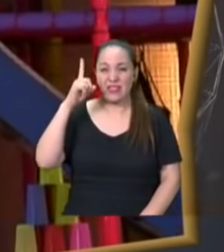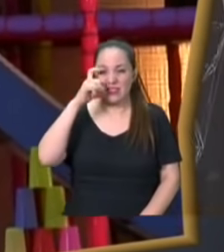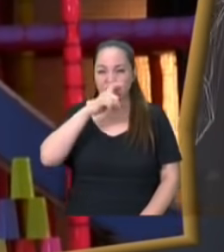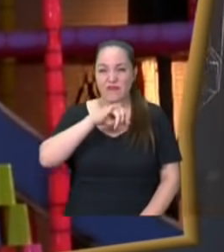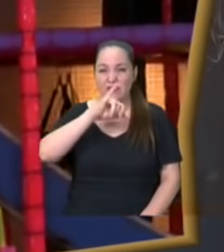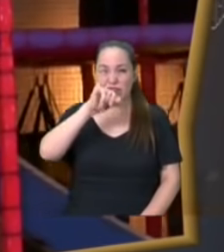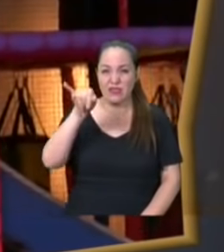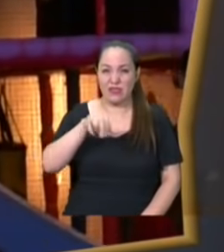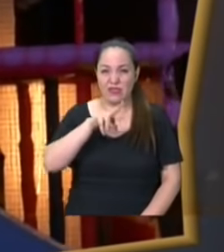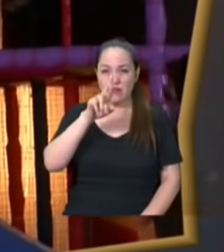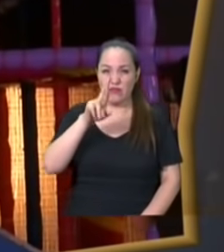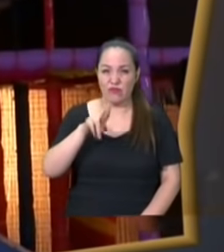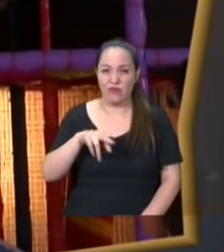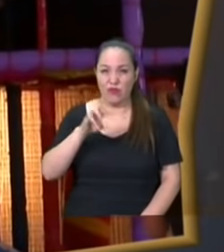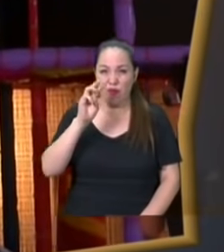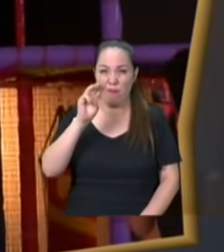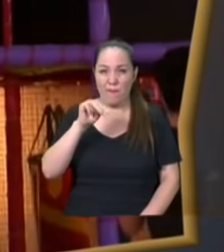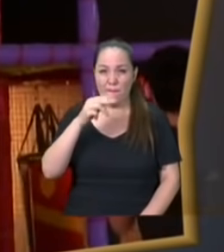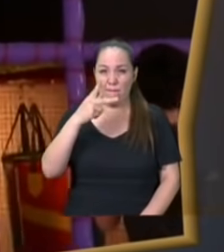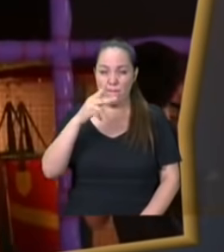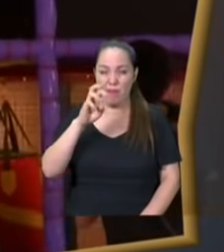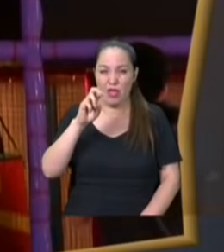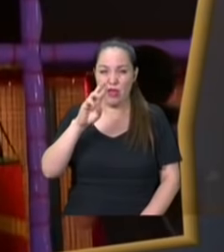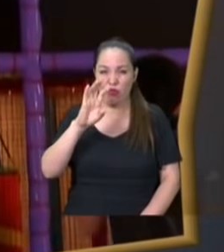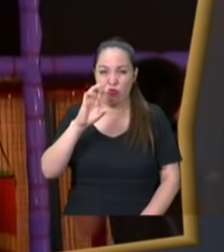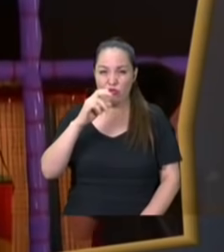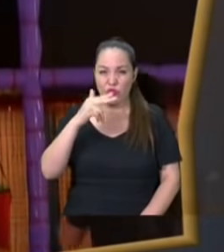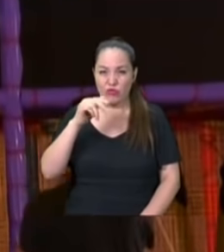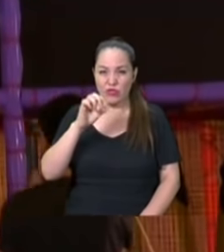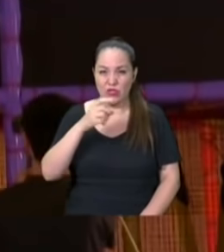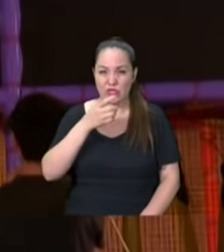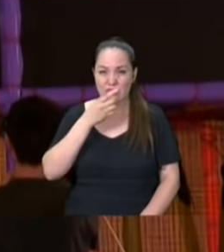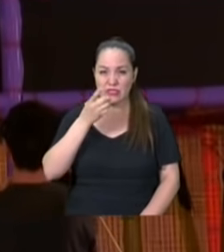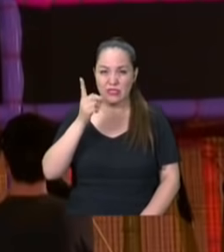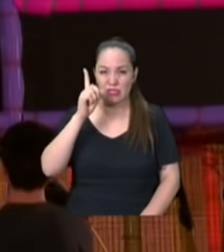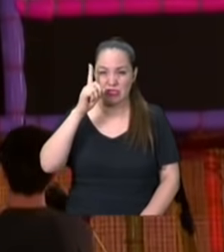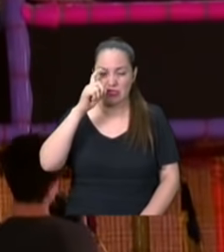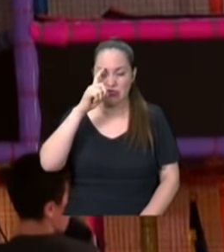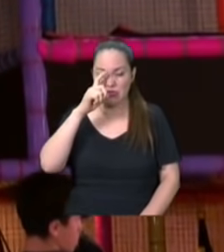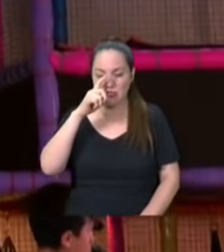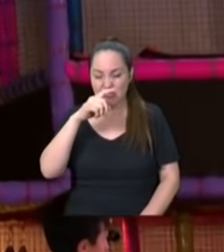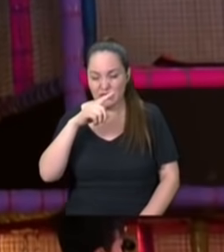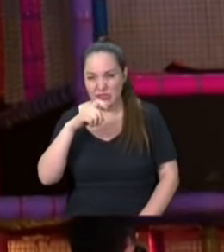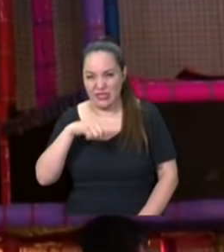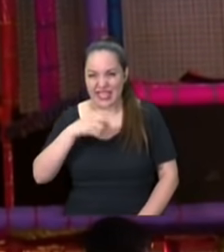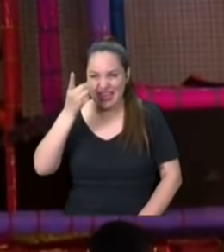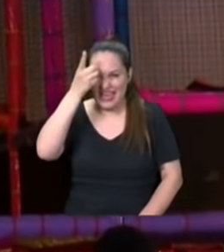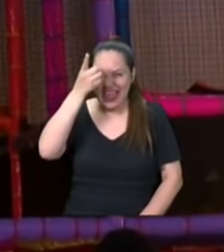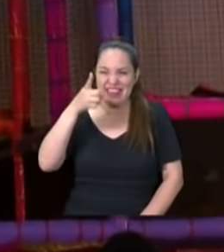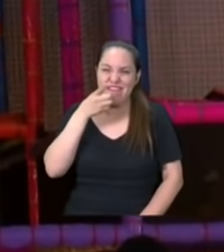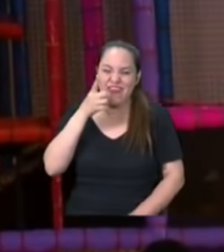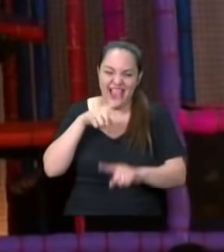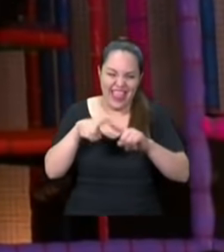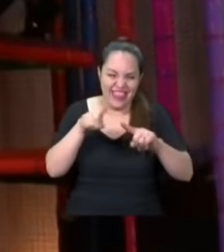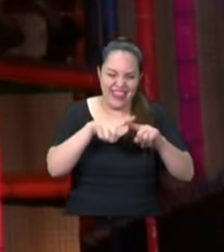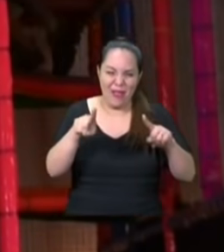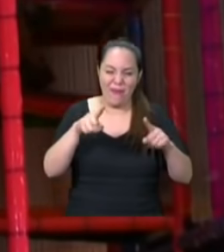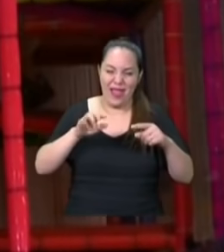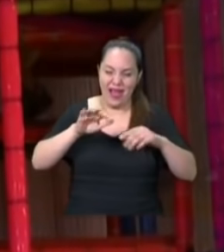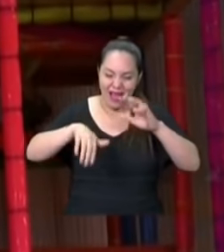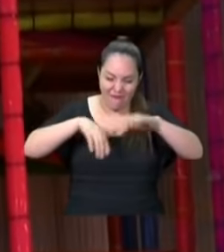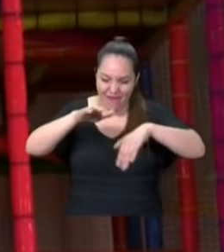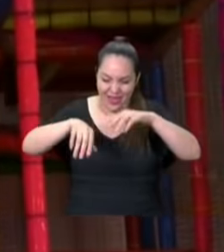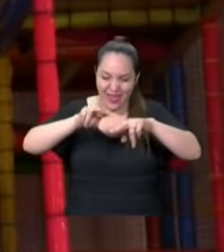salida! Desde la salida. Tiene que llegar a la parte de arriba para caer a la alberca de pelotas. Sí,